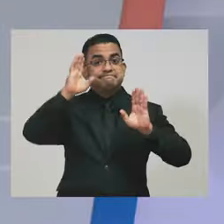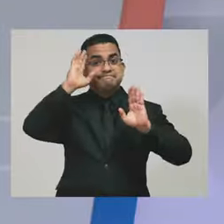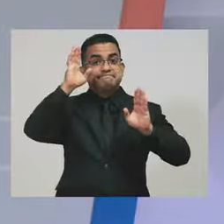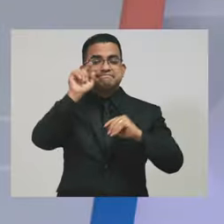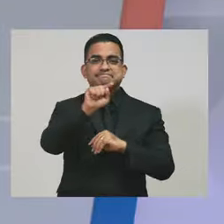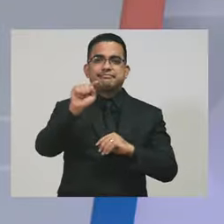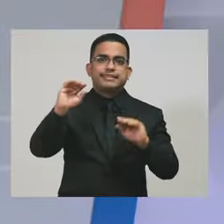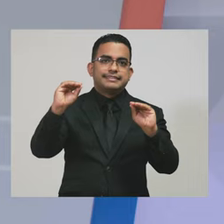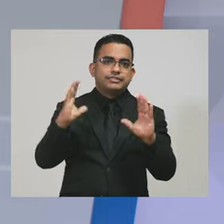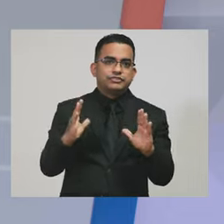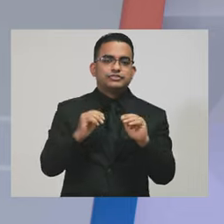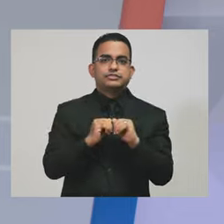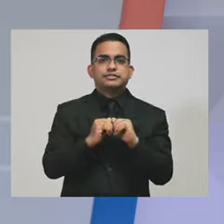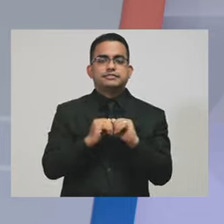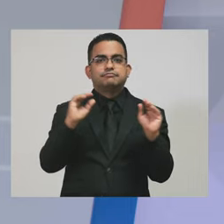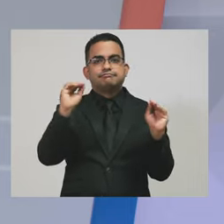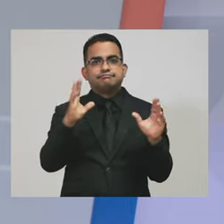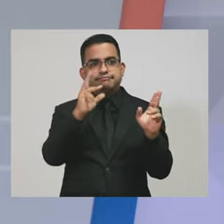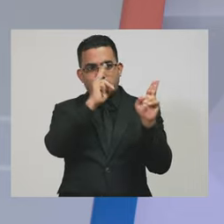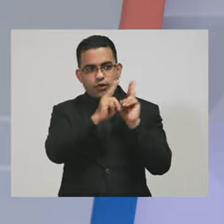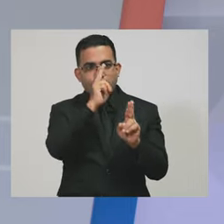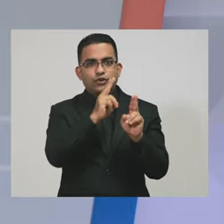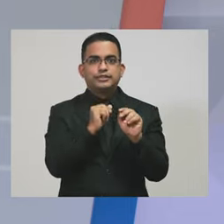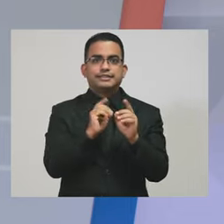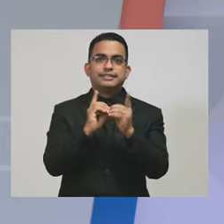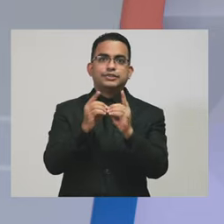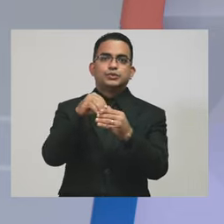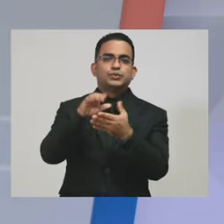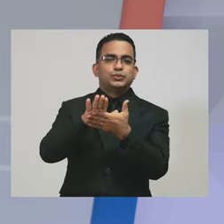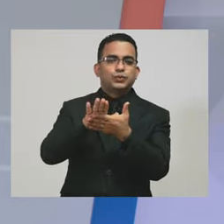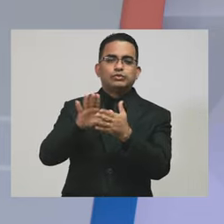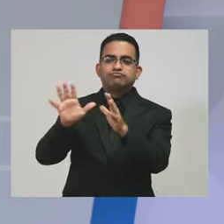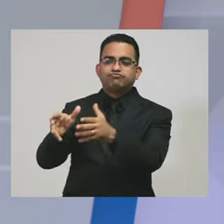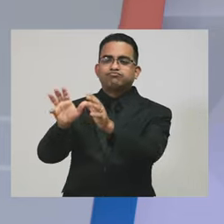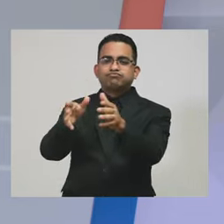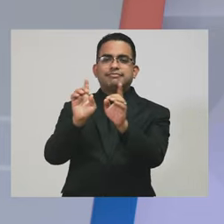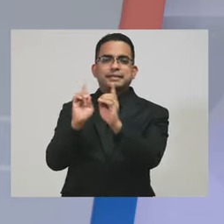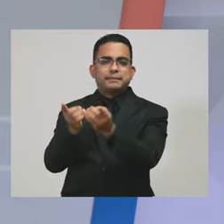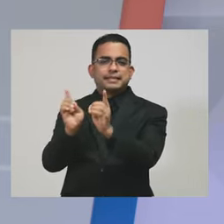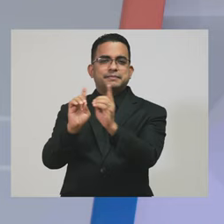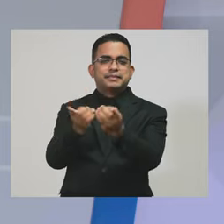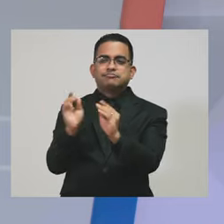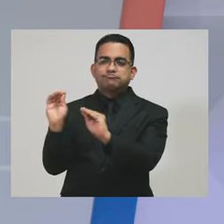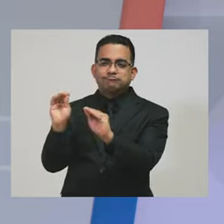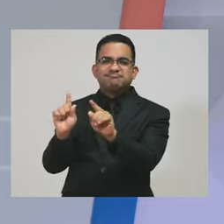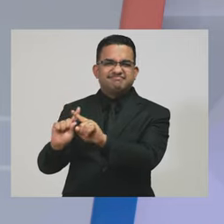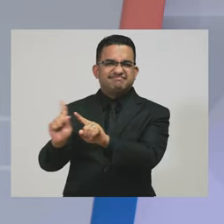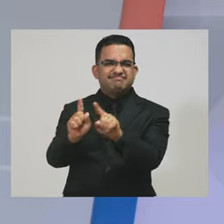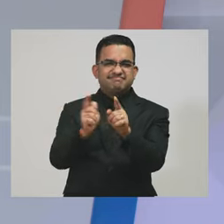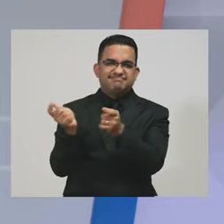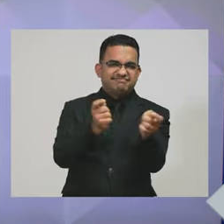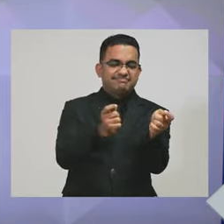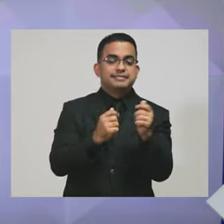saludamos a los señores profesores los profesores eméritos directores de escuelas de departamentos académicos y